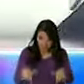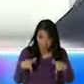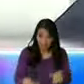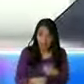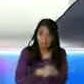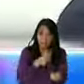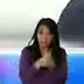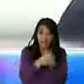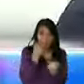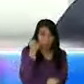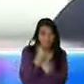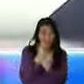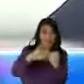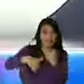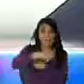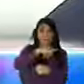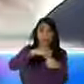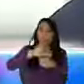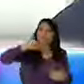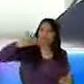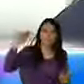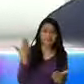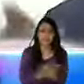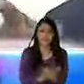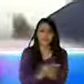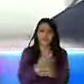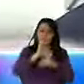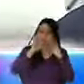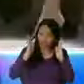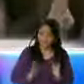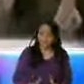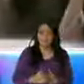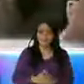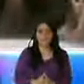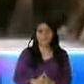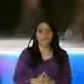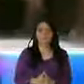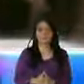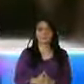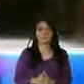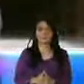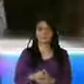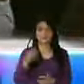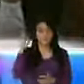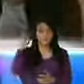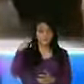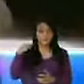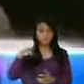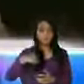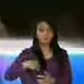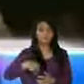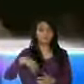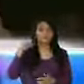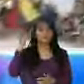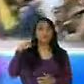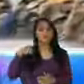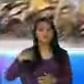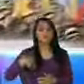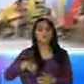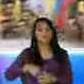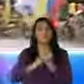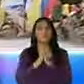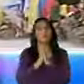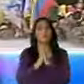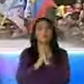apoyan la democracia ecuatoriana. También hizo un llamado a permanecer en vigilia. Con